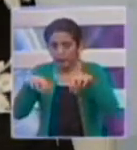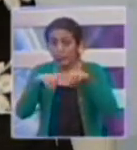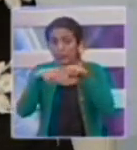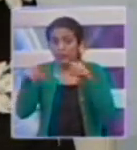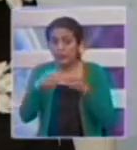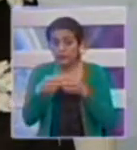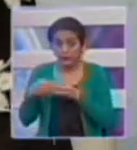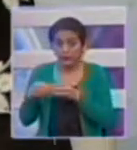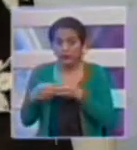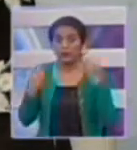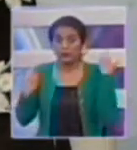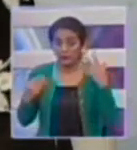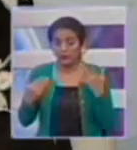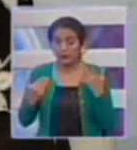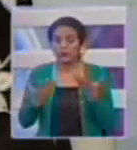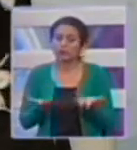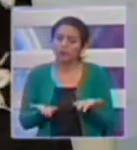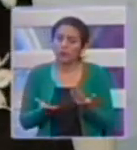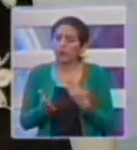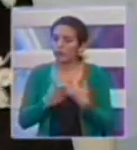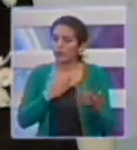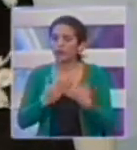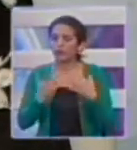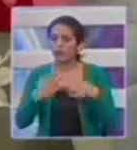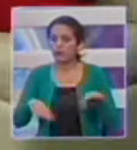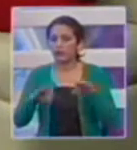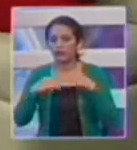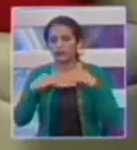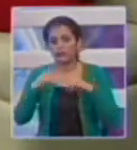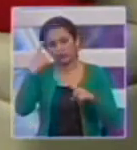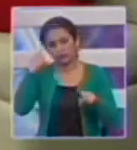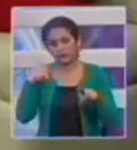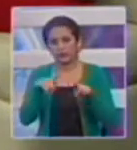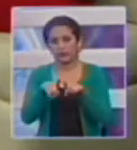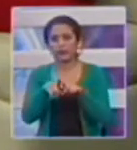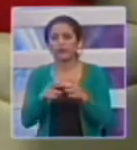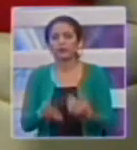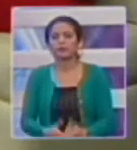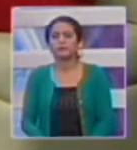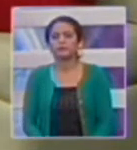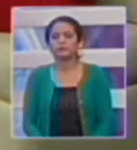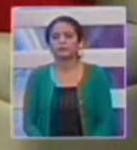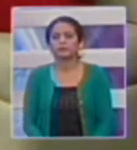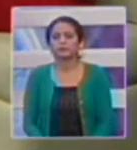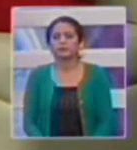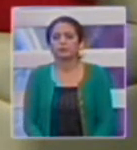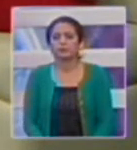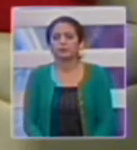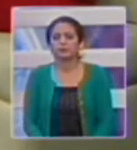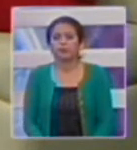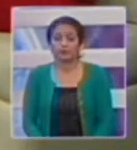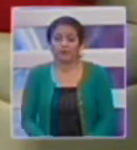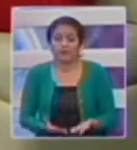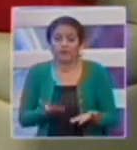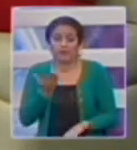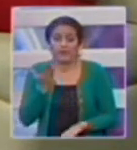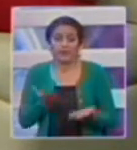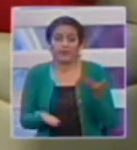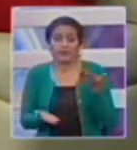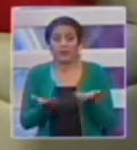creo yo que con muchas posibilidades de llegar a acuerdos. Pero esto podría generar las denominadas mayorías móviles, es decir, las que